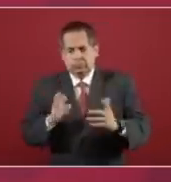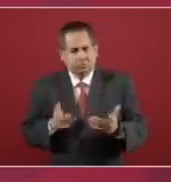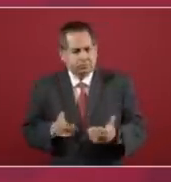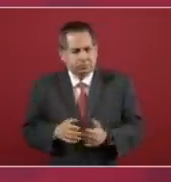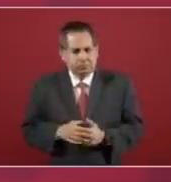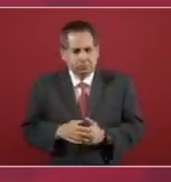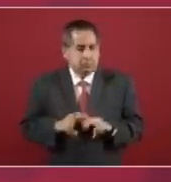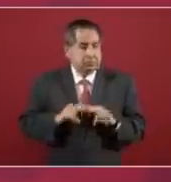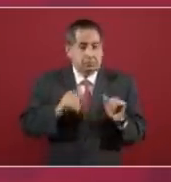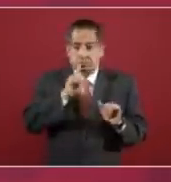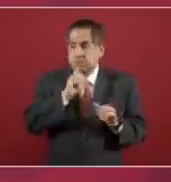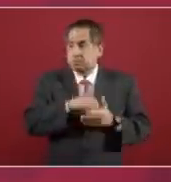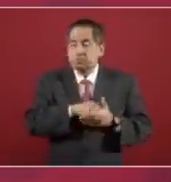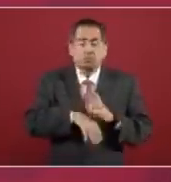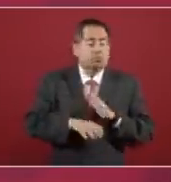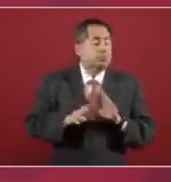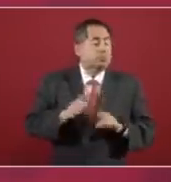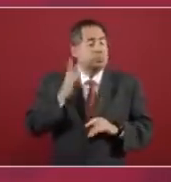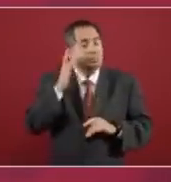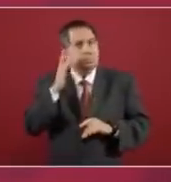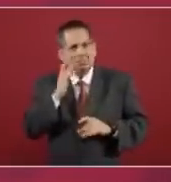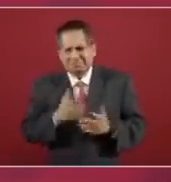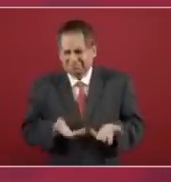nadie habla de eso